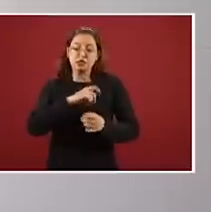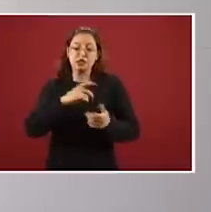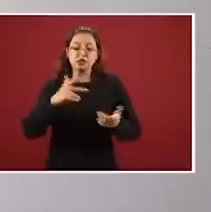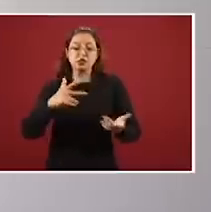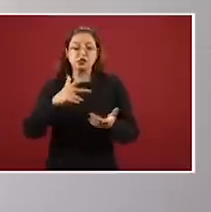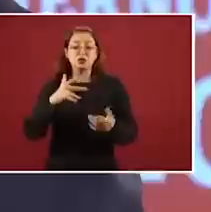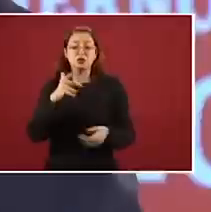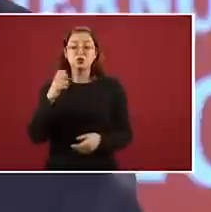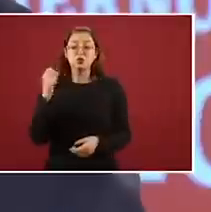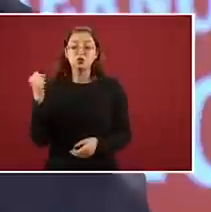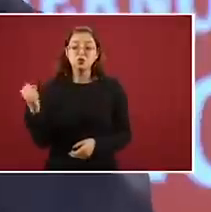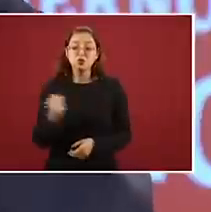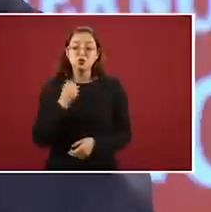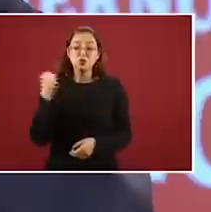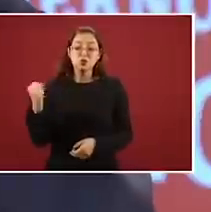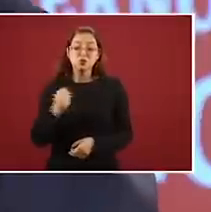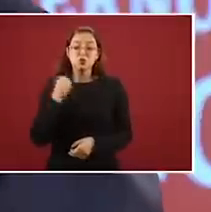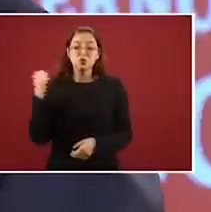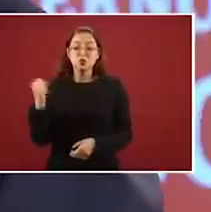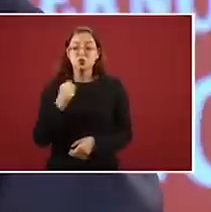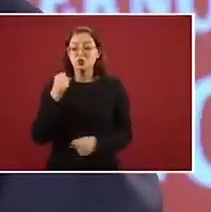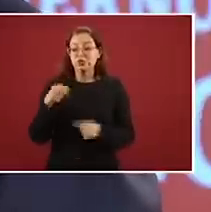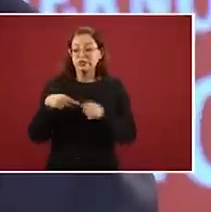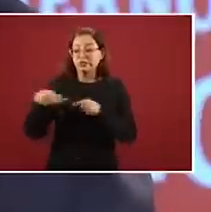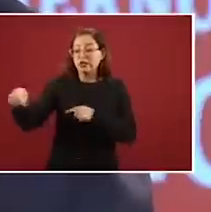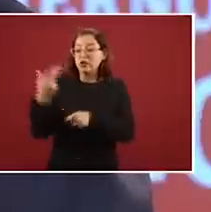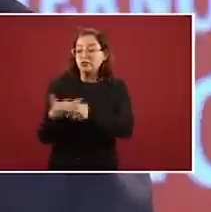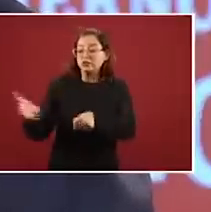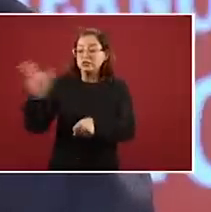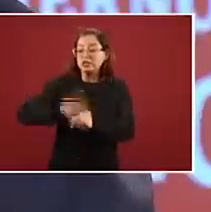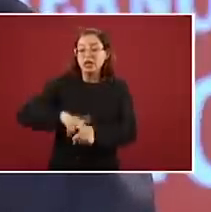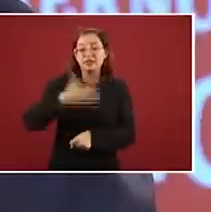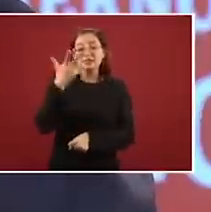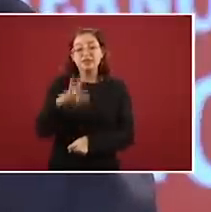estaba a 10 minutos de un hospital